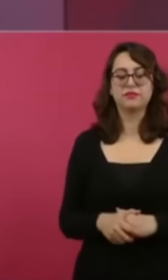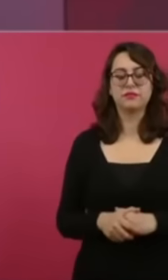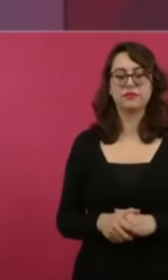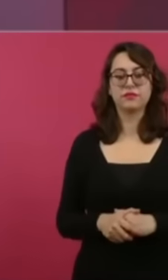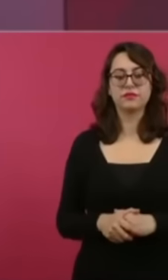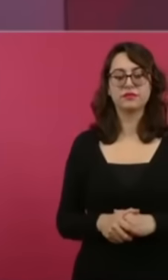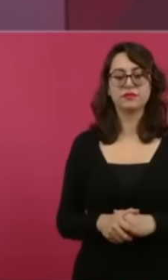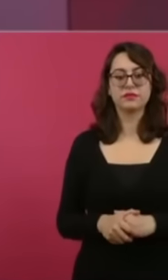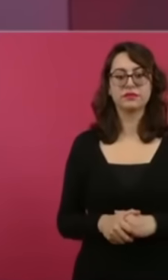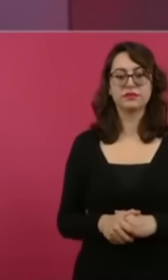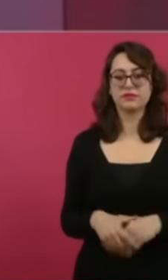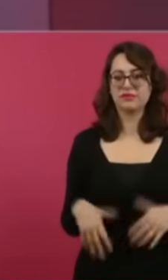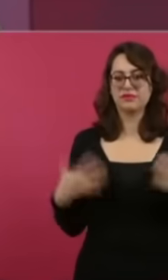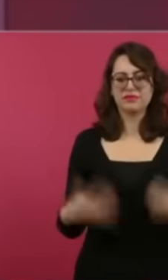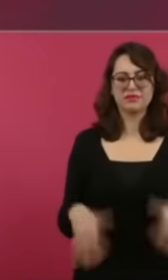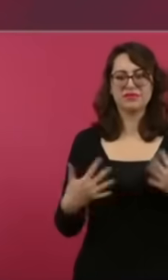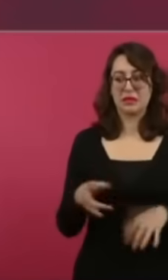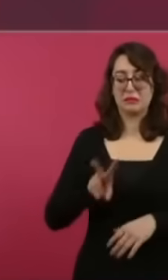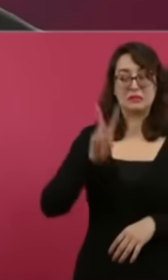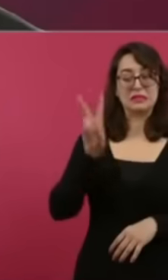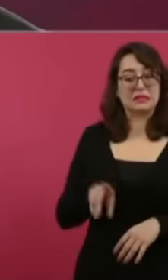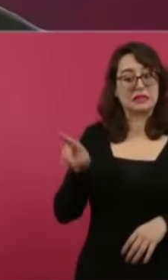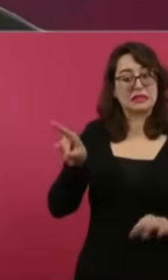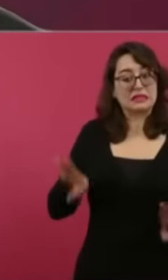Es realmente grave.